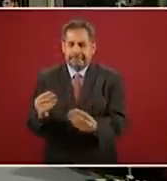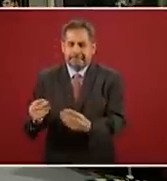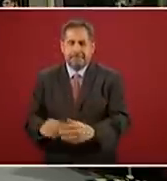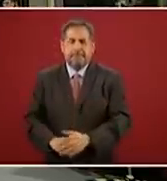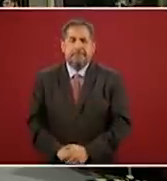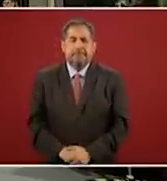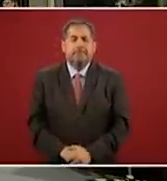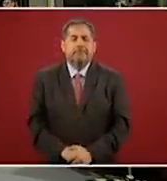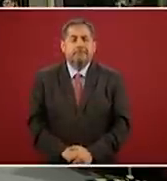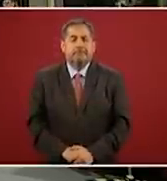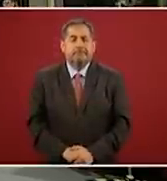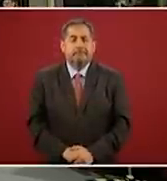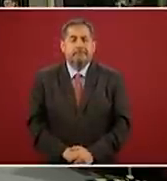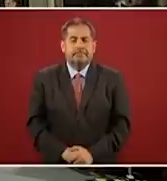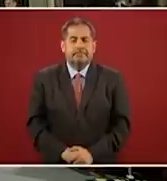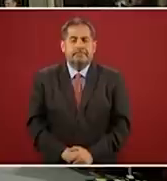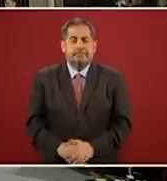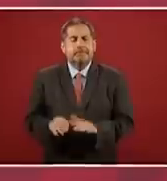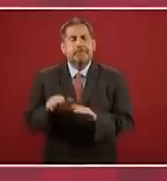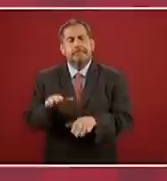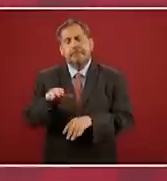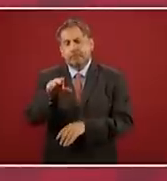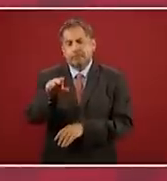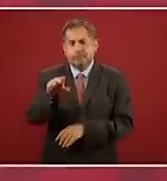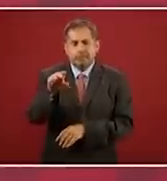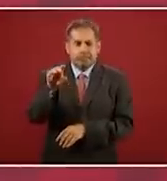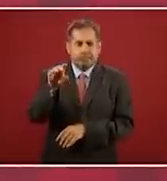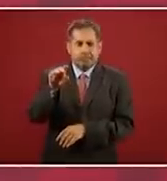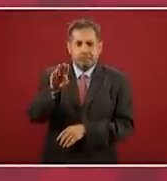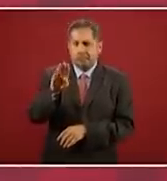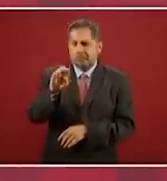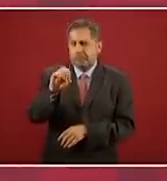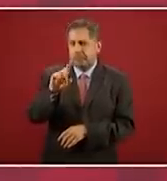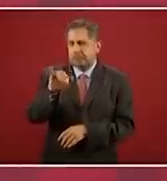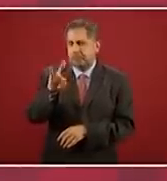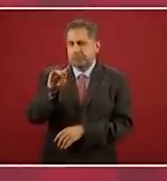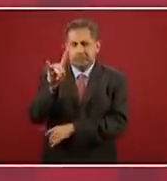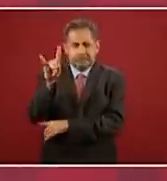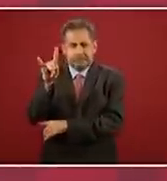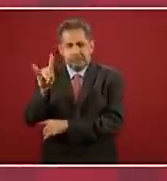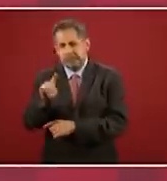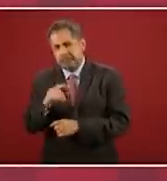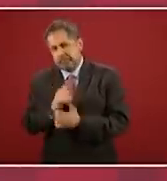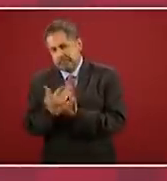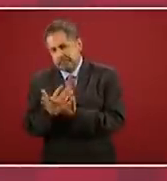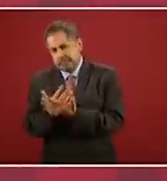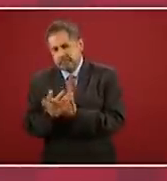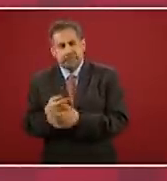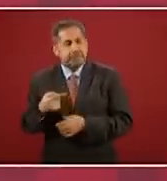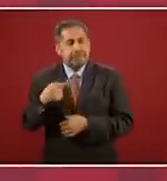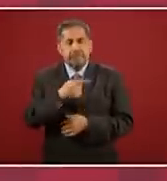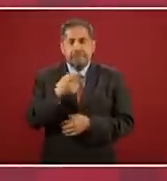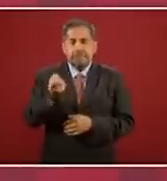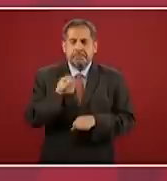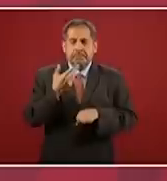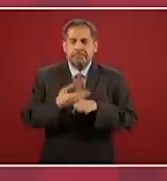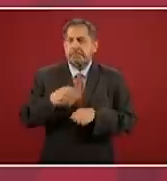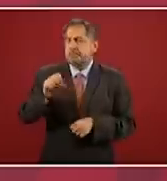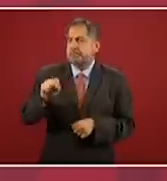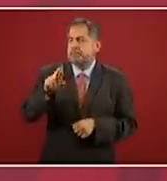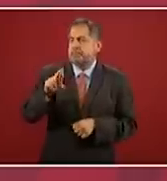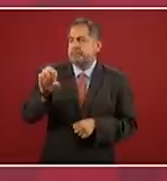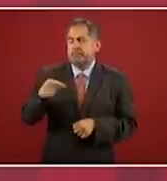Ah, bueno, en el caso de Bolivia estamos pendientes, la Secretaría de Relaciones